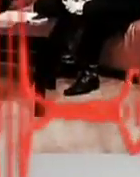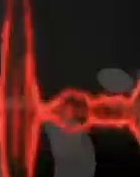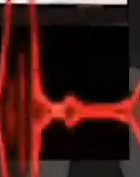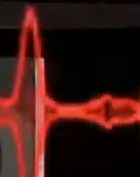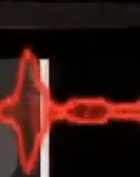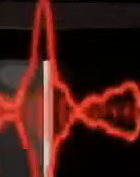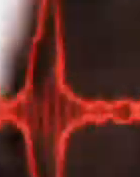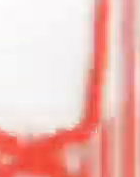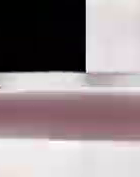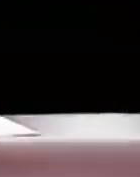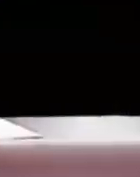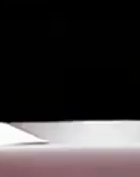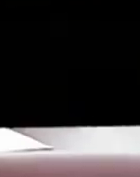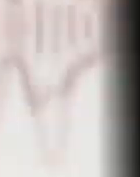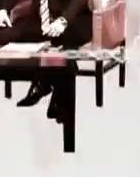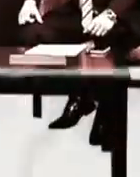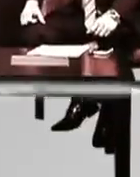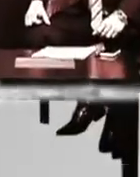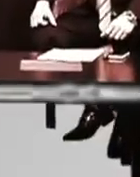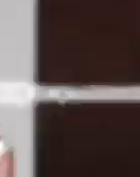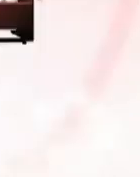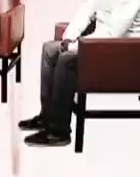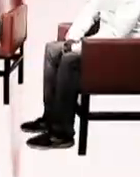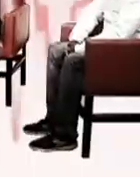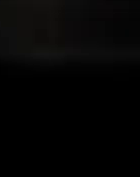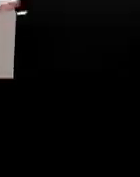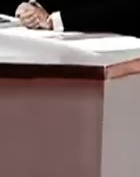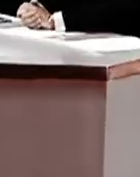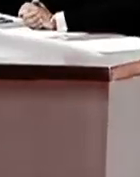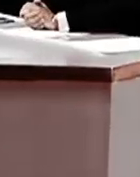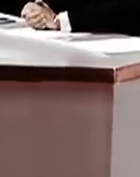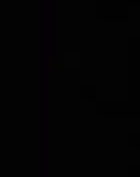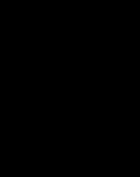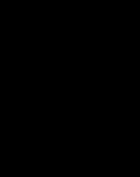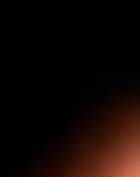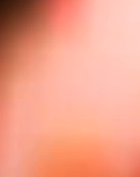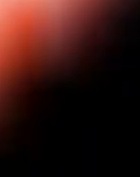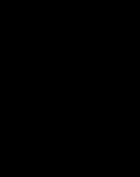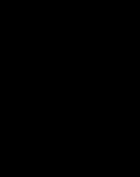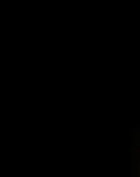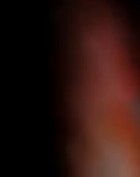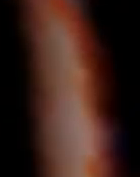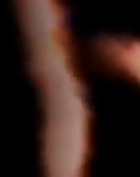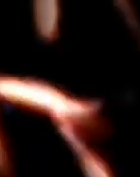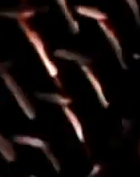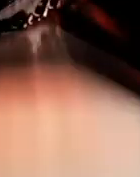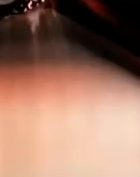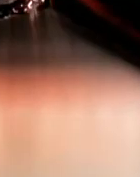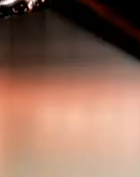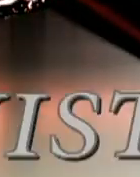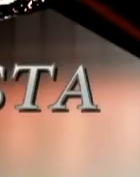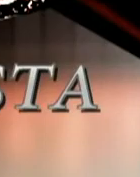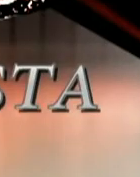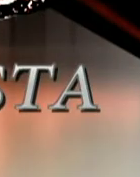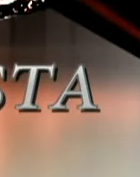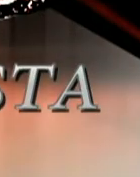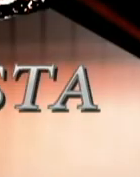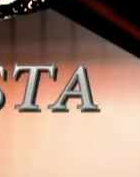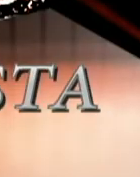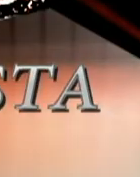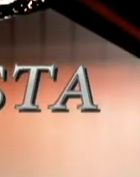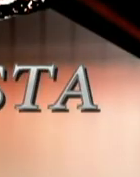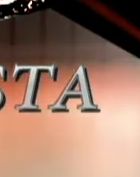Esta mañana nos da mucho gusto que esté aquí en el Estudio de México al Día. Esta mañana damos la bienvenida al Estudio de México al Día.